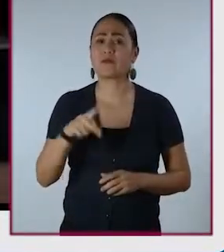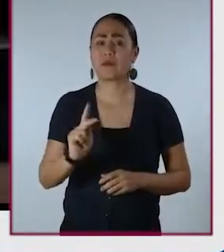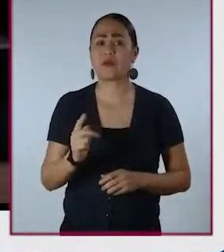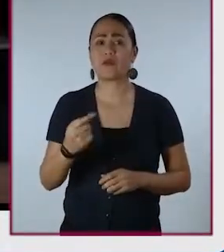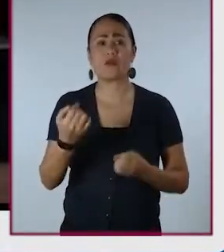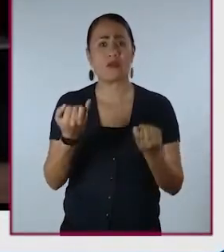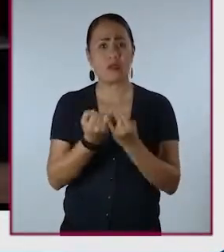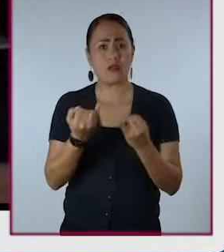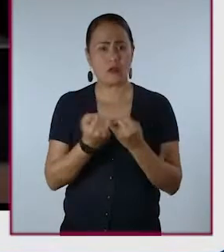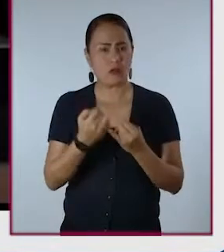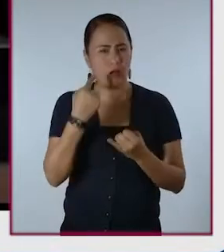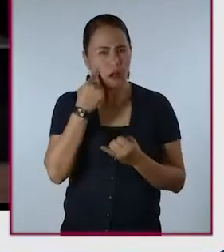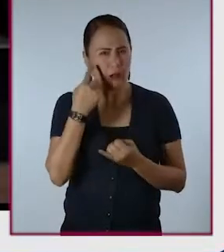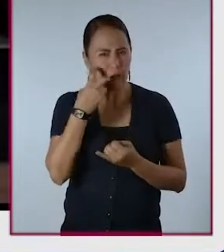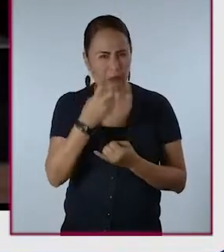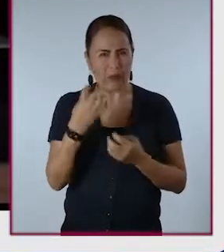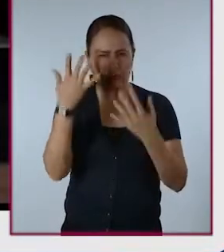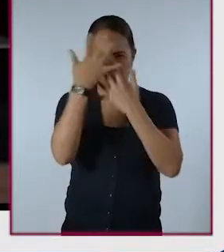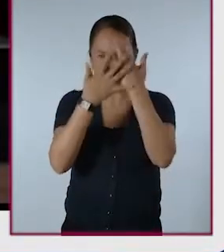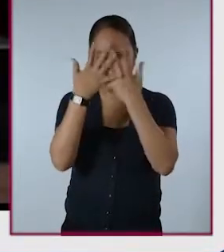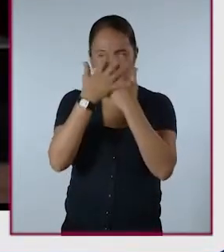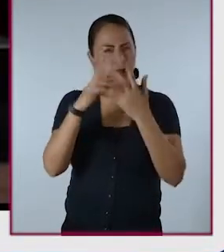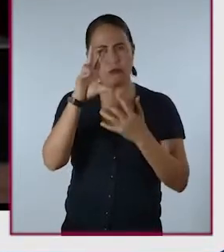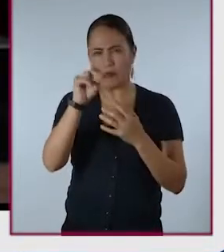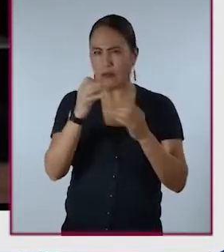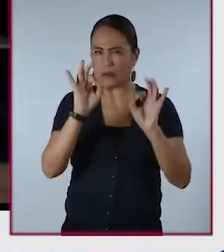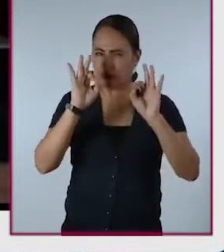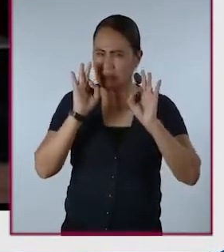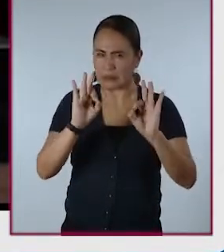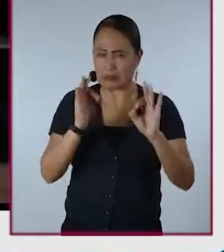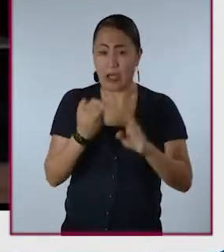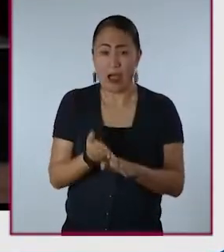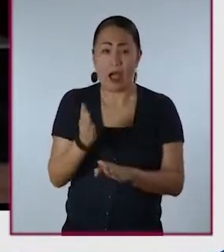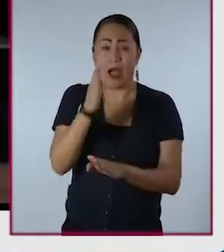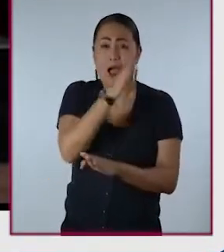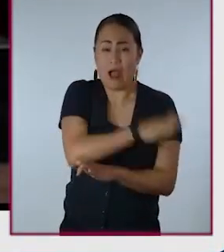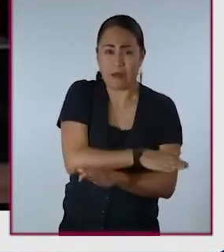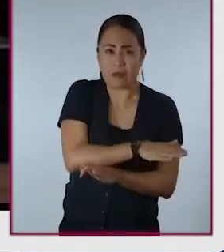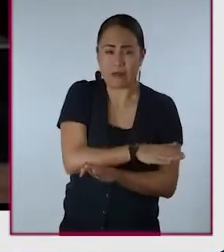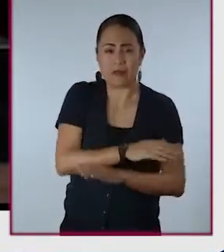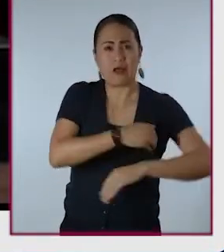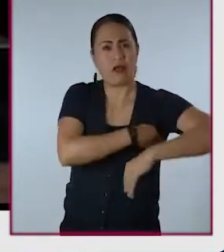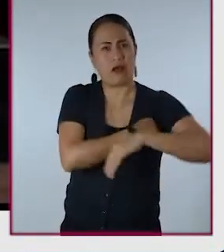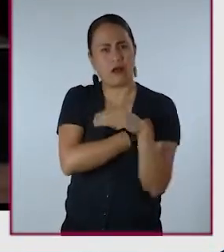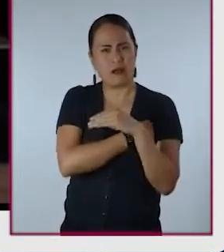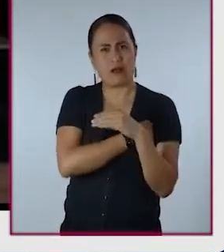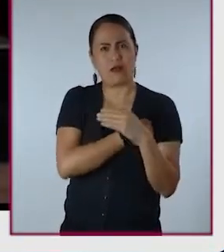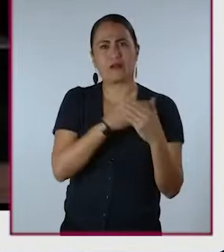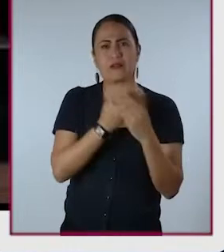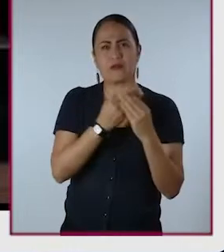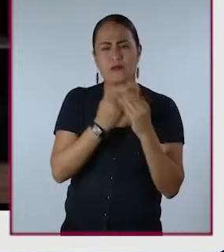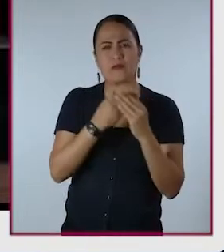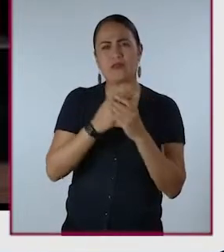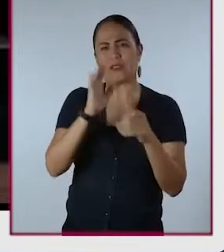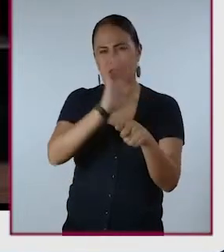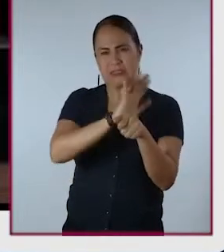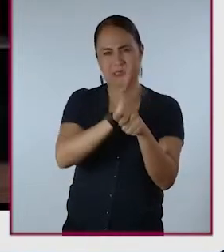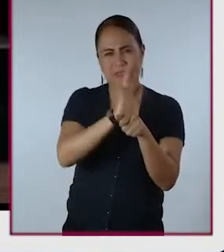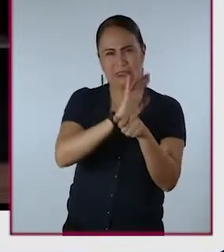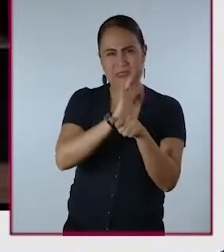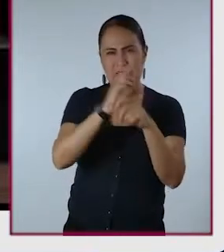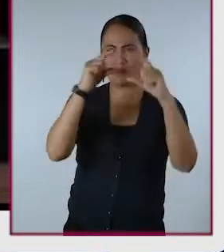no pierdas resolución. Antes de que hubiera digitalización, los archivos fílmicos y